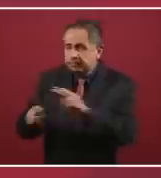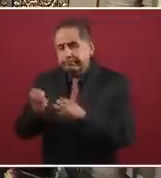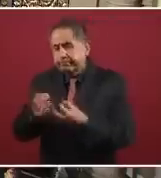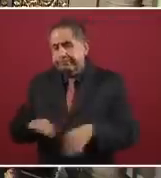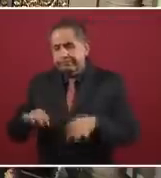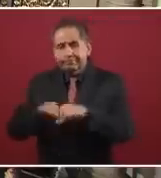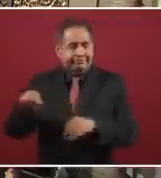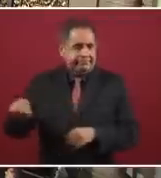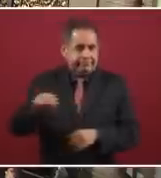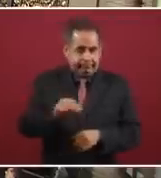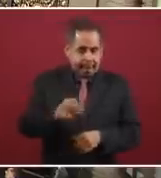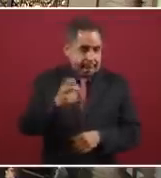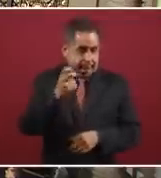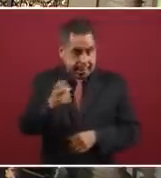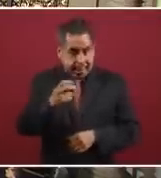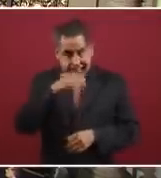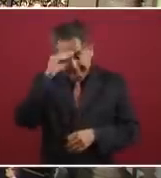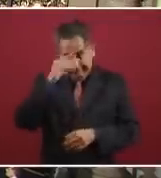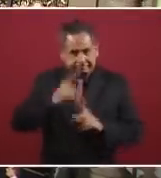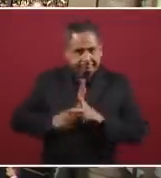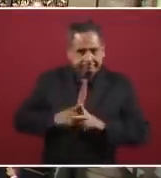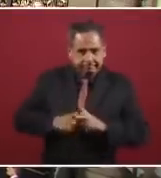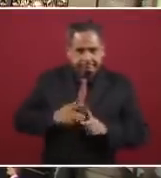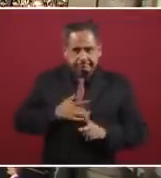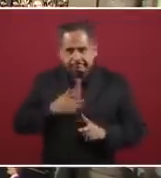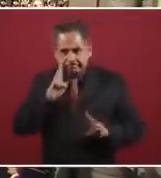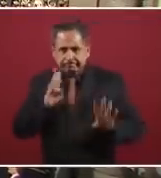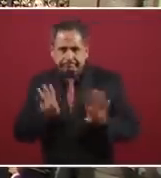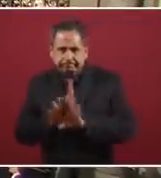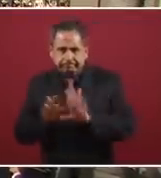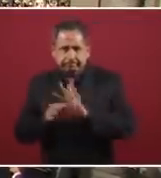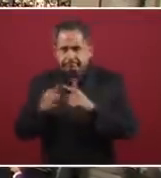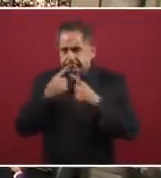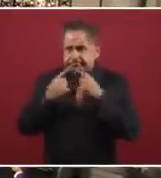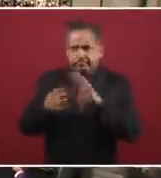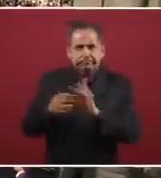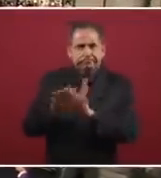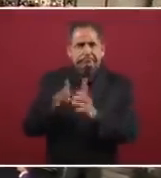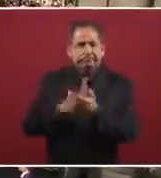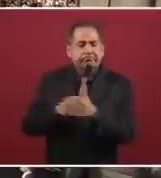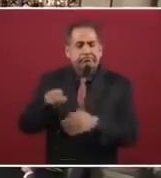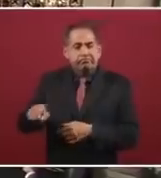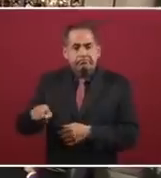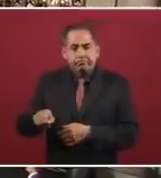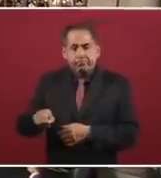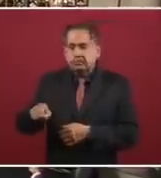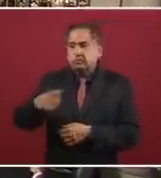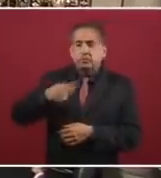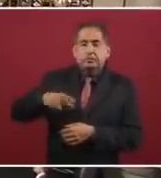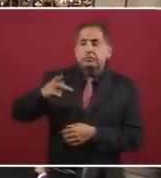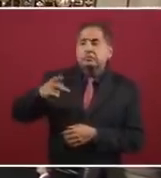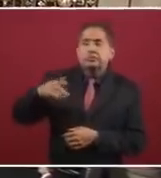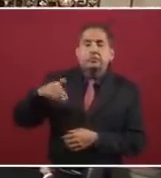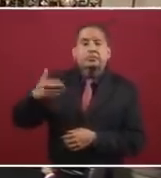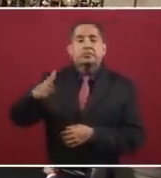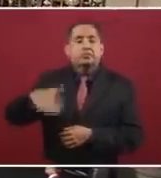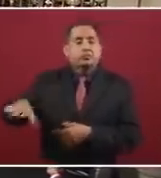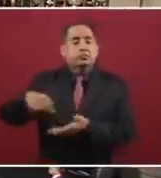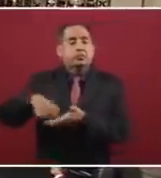mucho. Eso incluso se puede medir hasta en el consumo